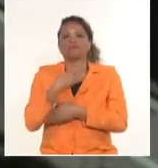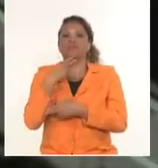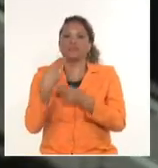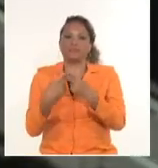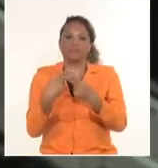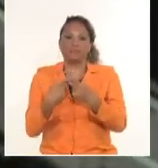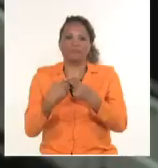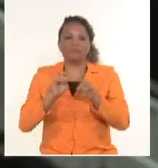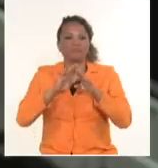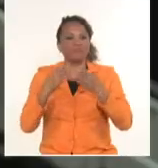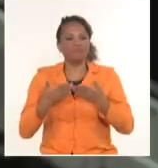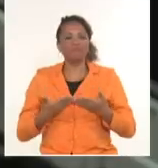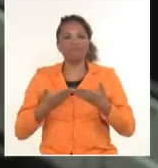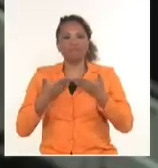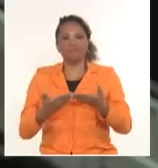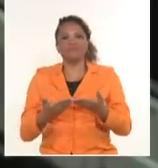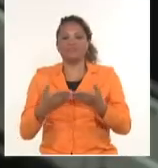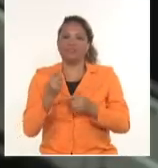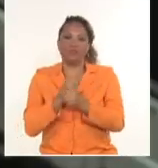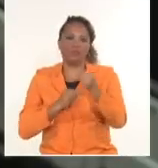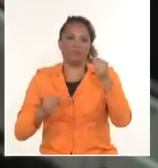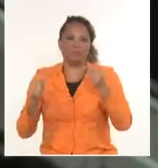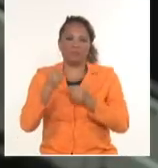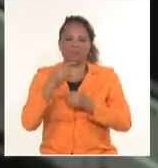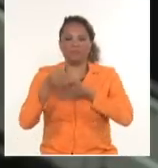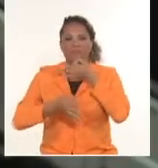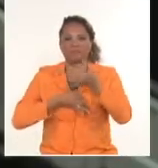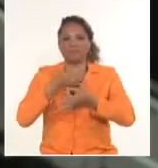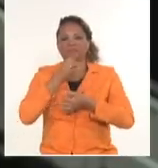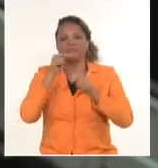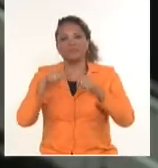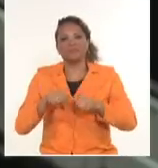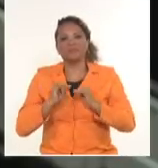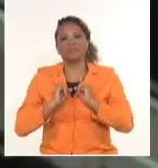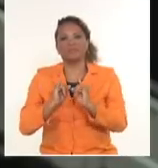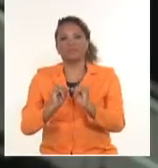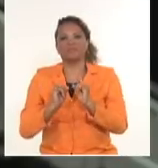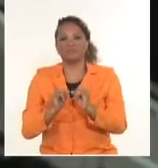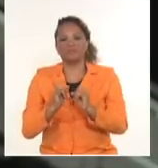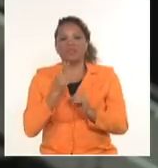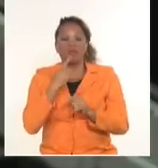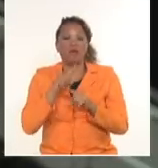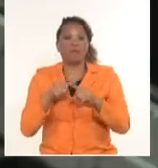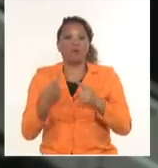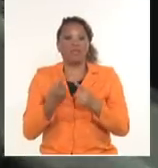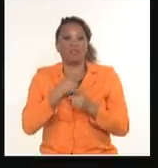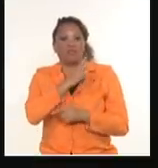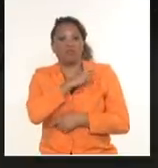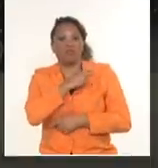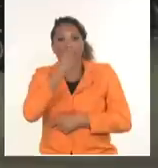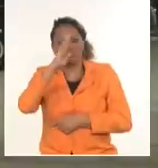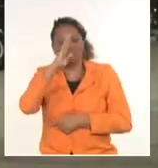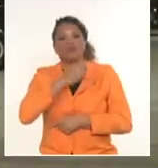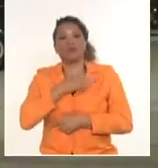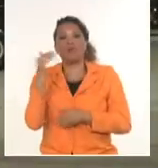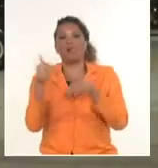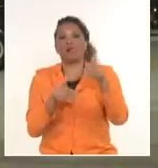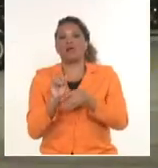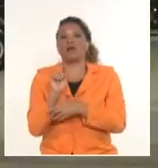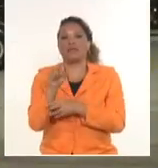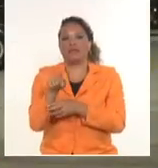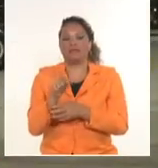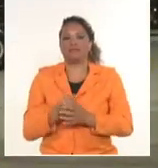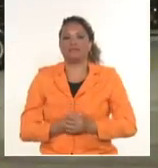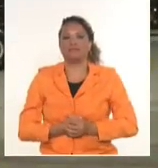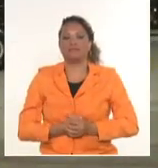inspiración, y es lo que resaltamos en esta emisión, y por eso están las máximas autoridades de nuestro país. El